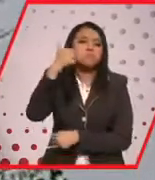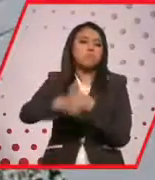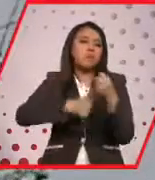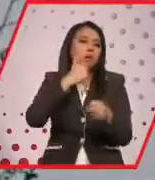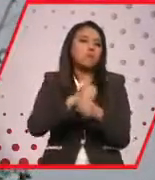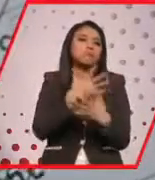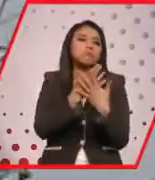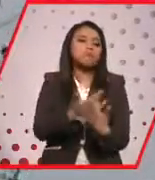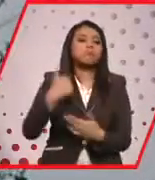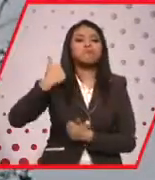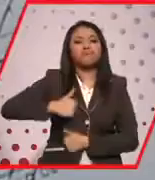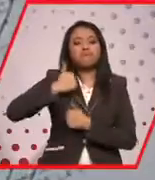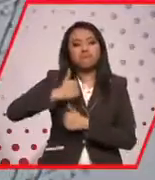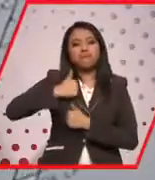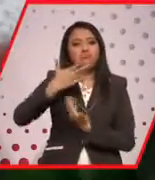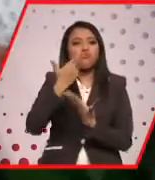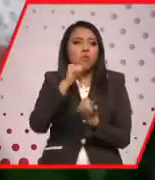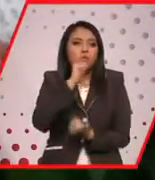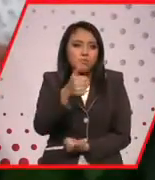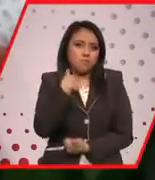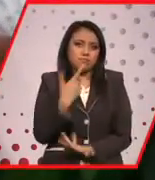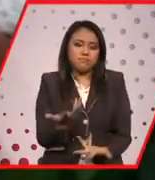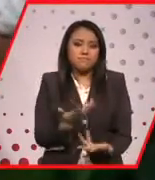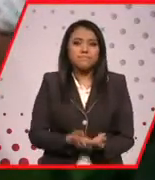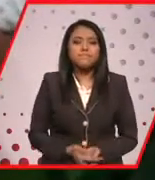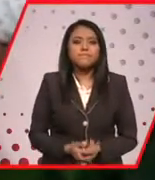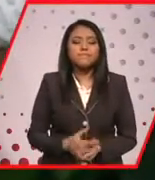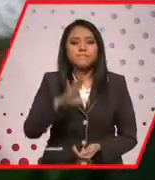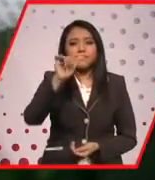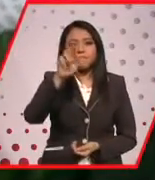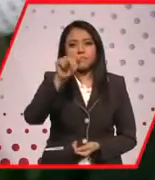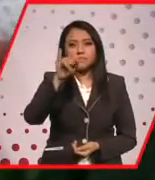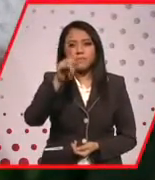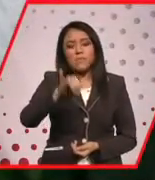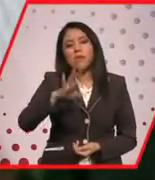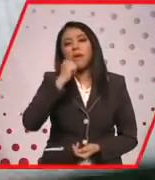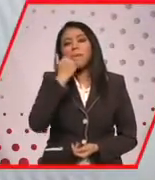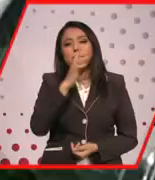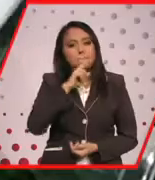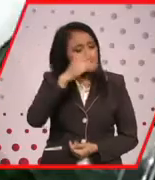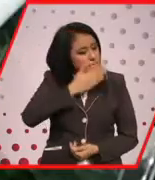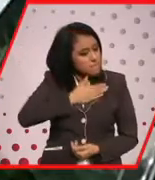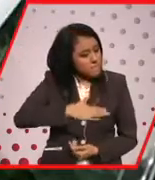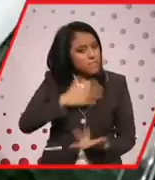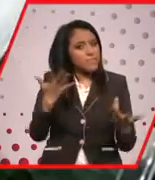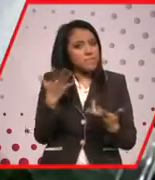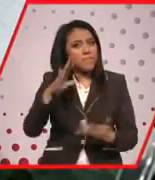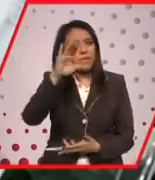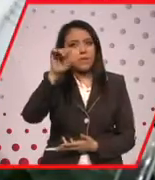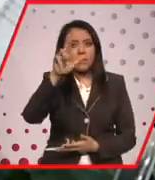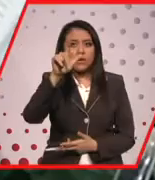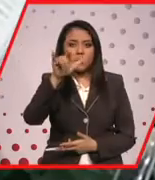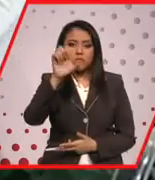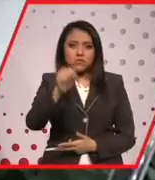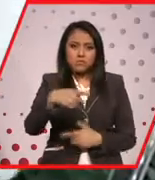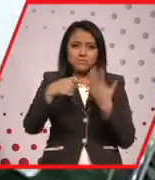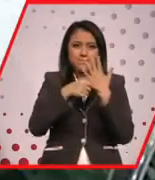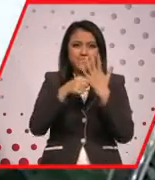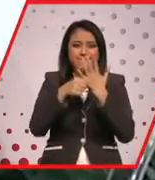espera, las autoridades aún no toman cartas en el asunto y el señor Crispín solo exige se haga justicia. Carlos Carpizo Terrones, a